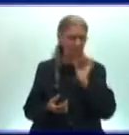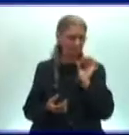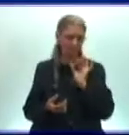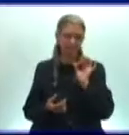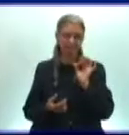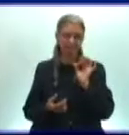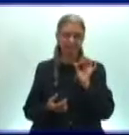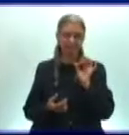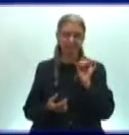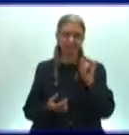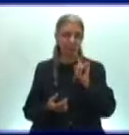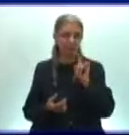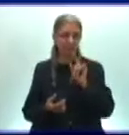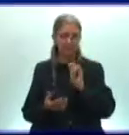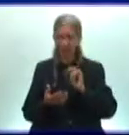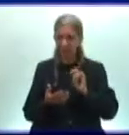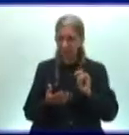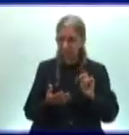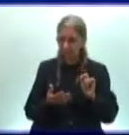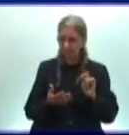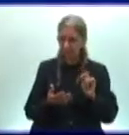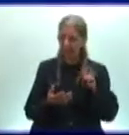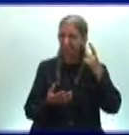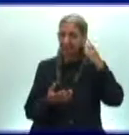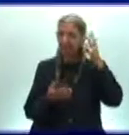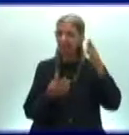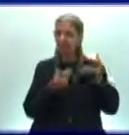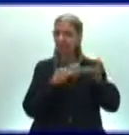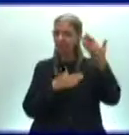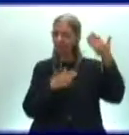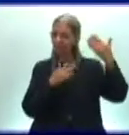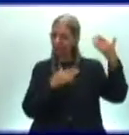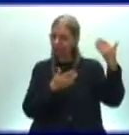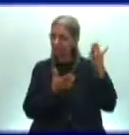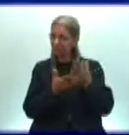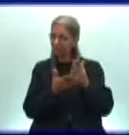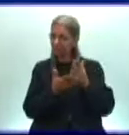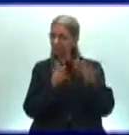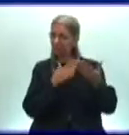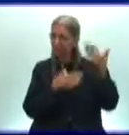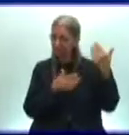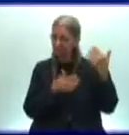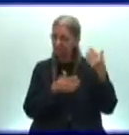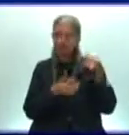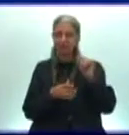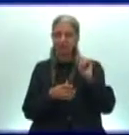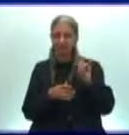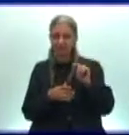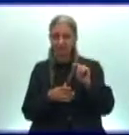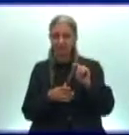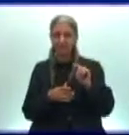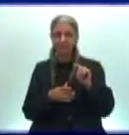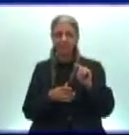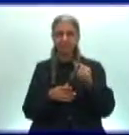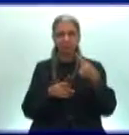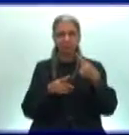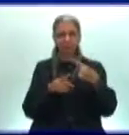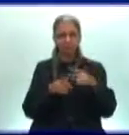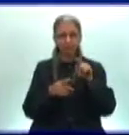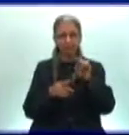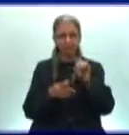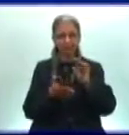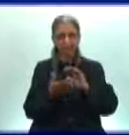No es necesario que lo copien, solamente estamos recordando cuáles son las propiedades físicas del dioxígeno y aparece también en su